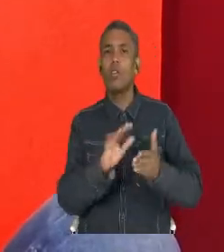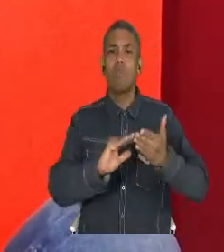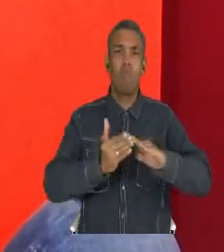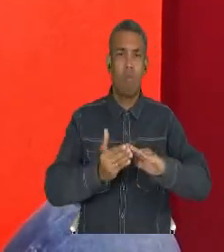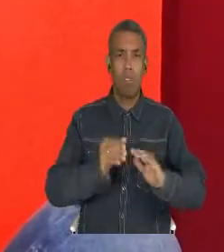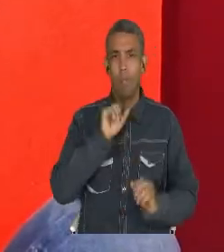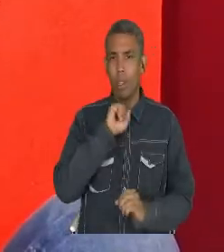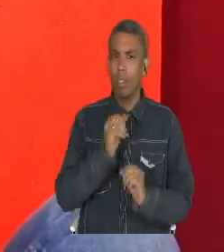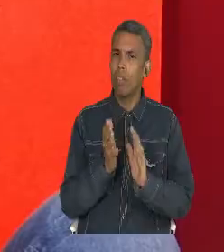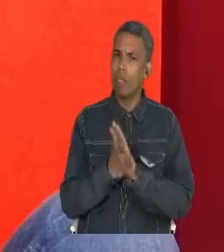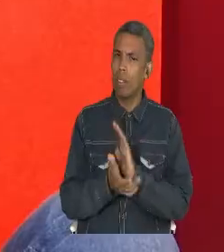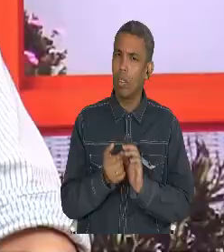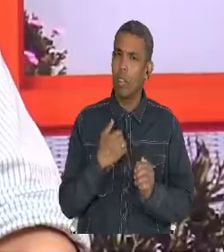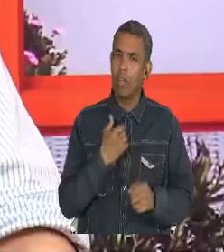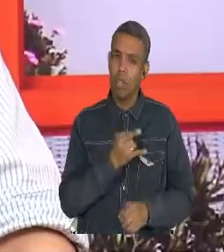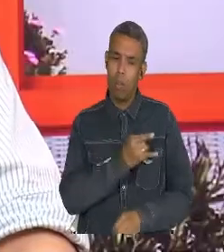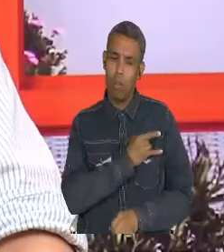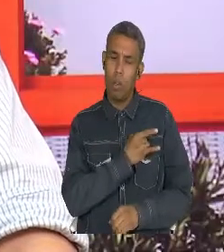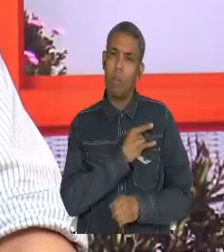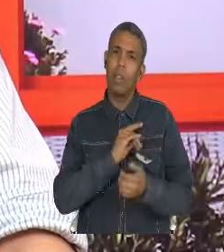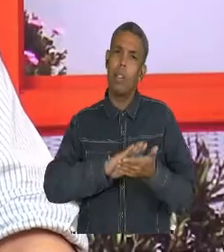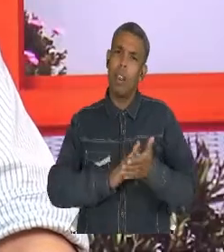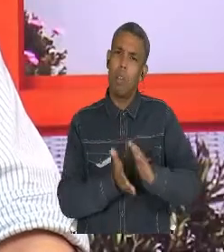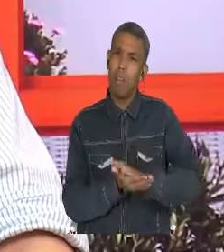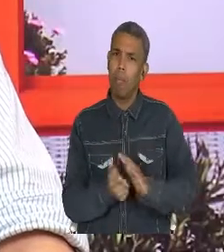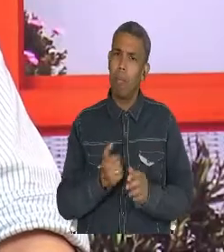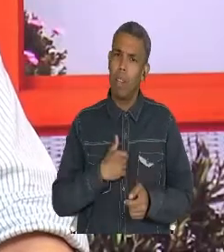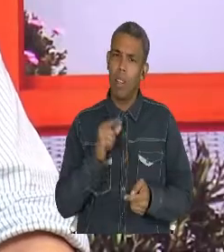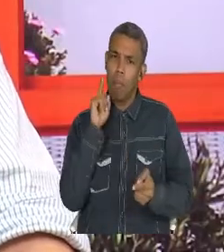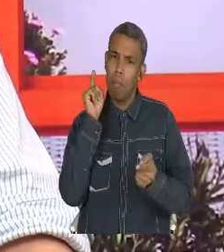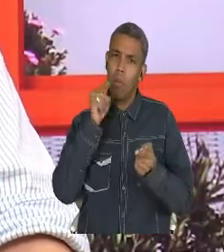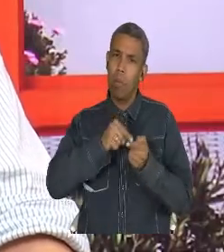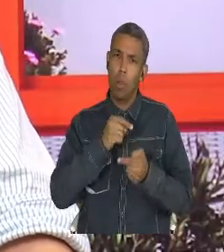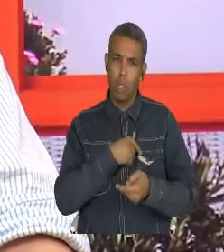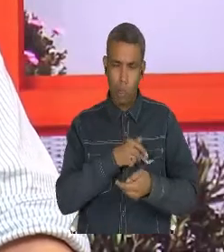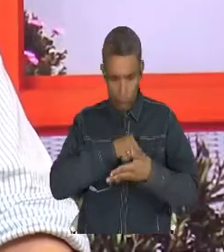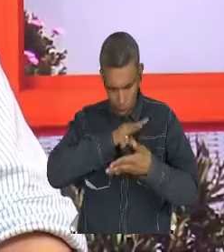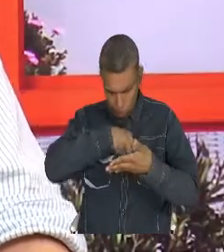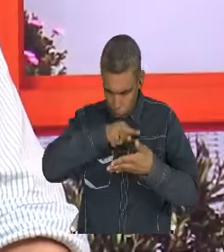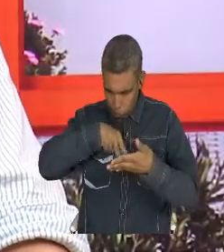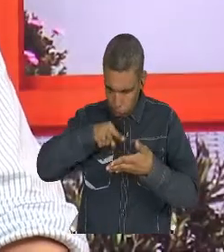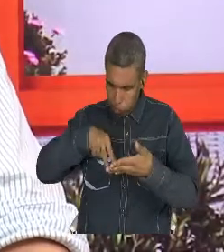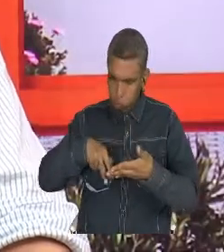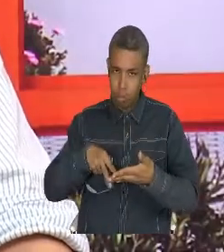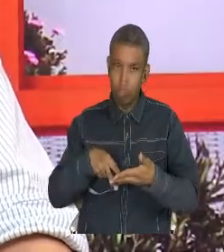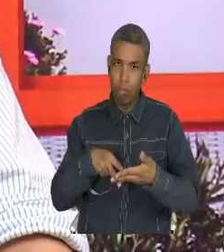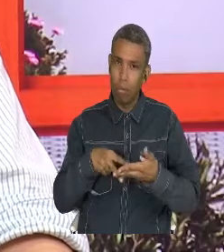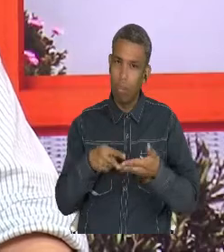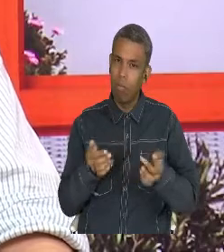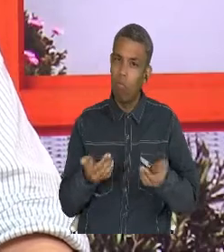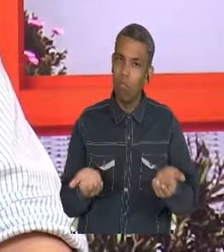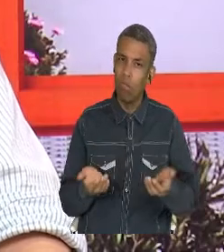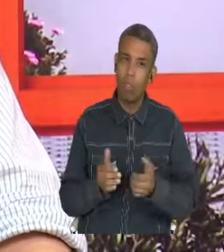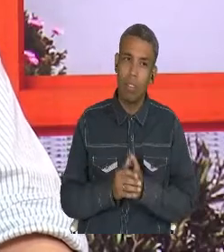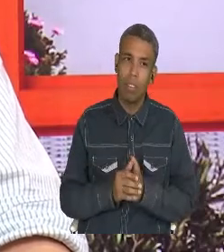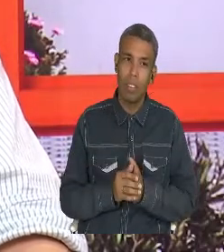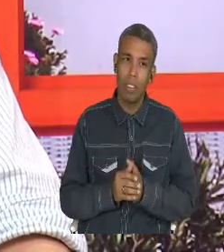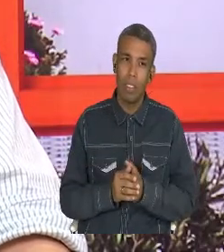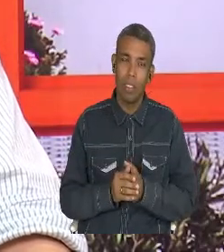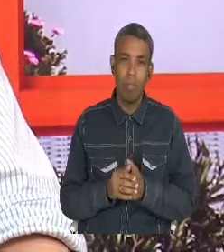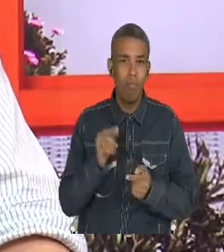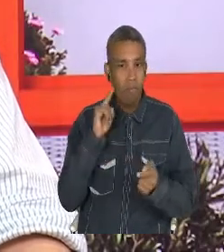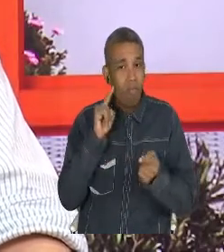el Plan Lector Unipaz? El Plan Lector de Unipaz es un, como su nombre lo indica, un plan que